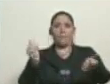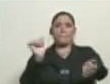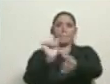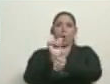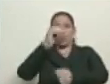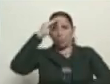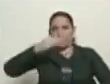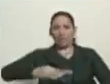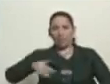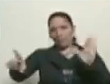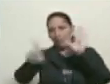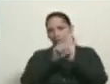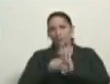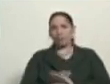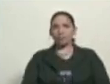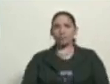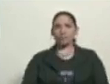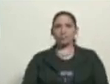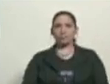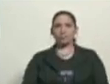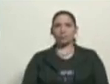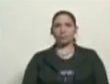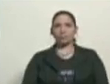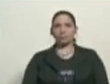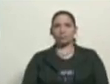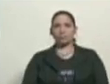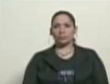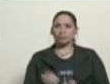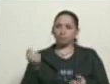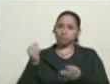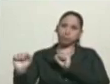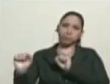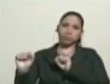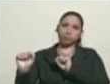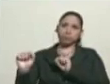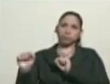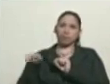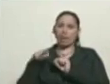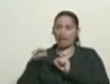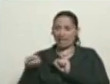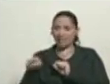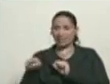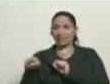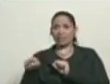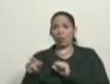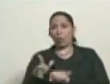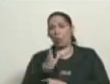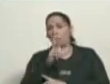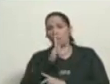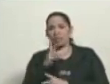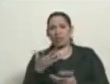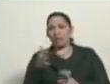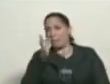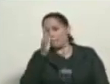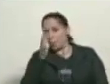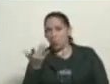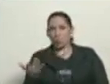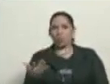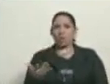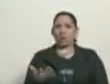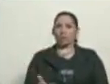comandantes legítimos a rechazar esta maniobra vil, burda,